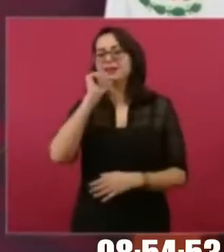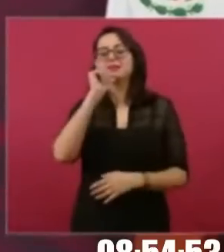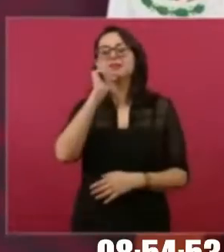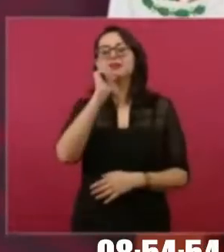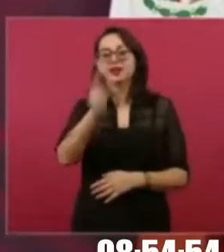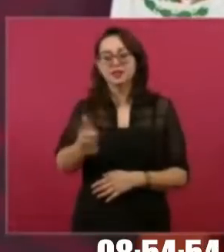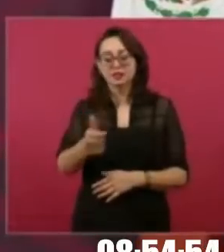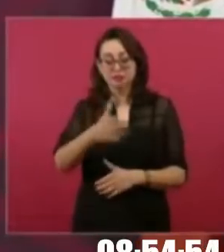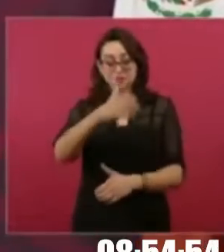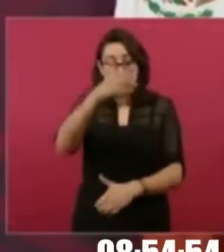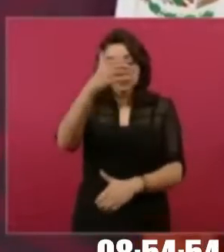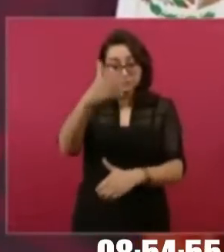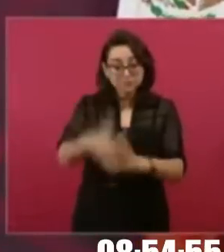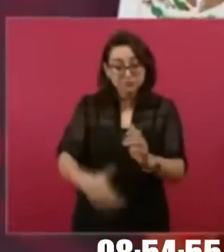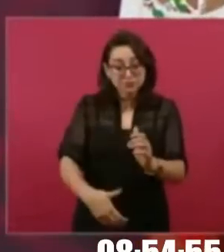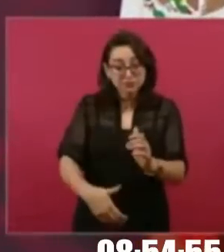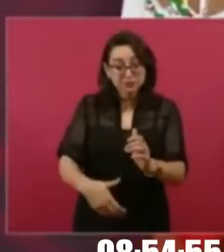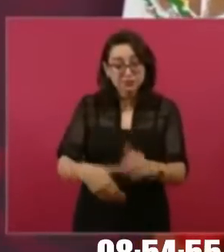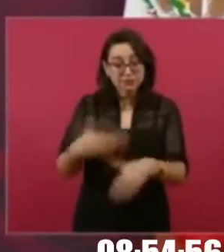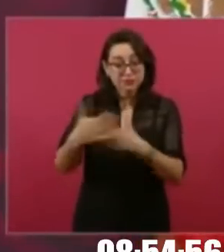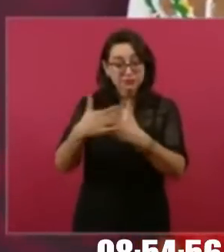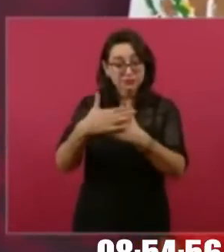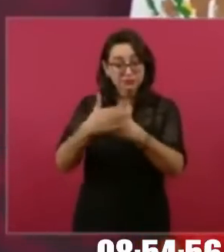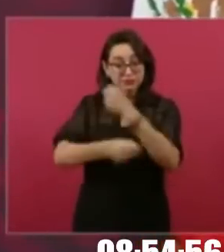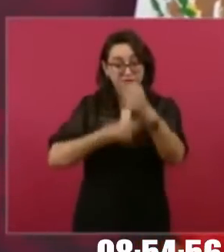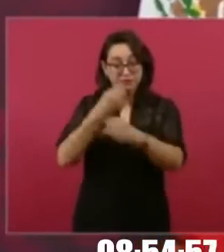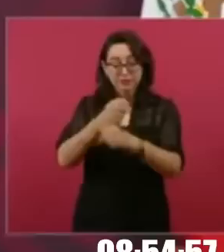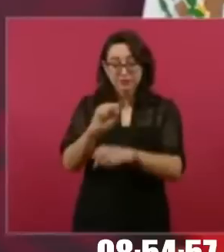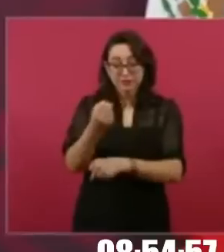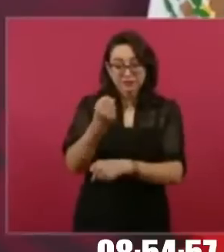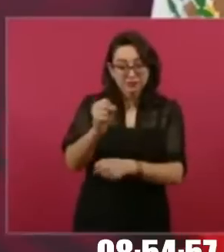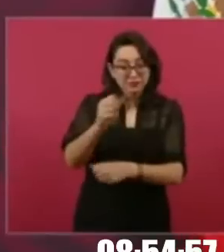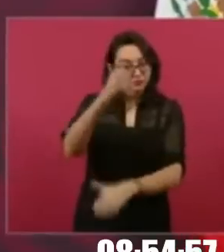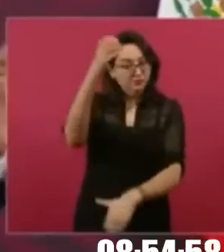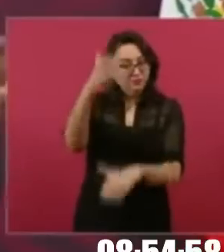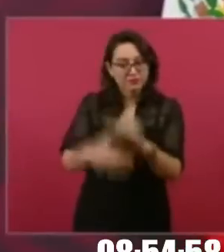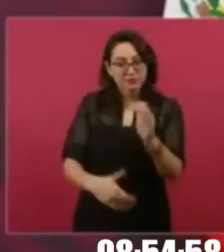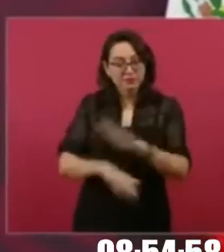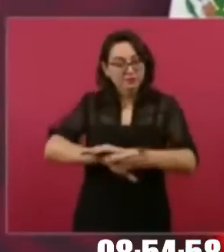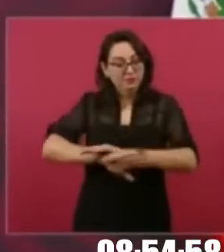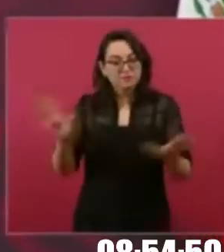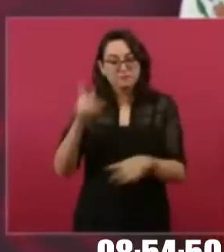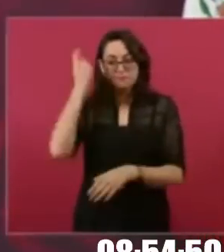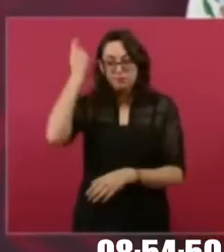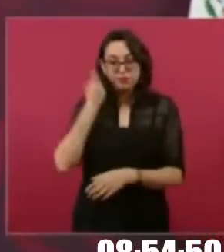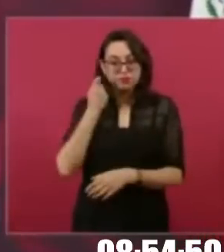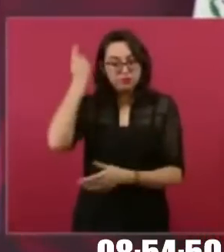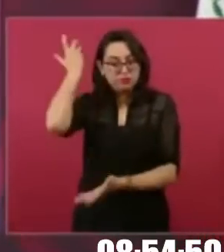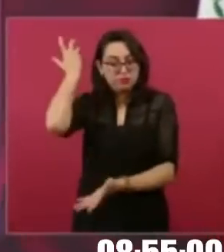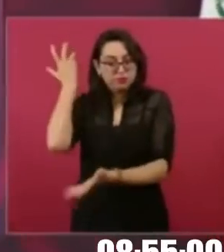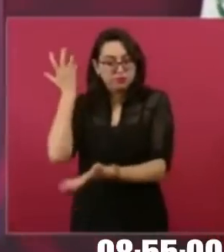termino en septiembre del año próximo y me jubilo